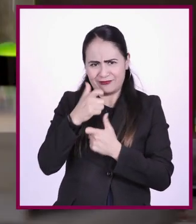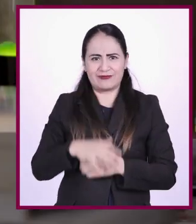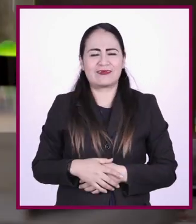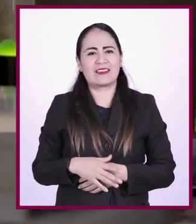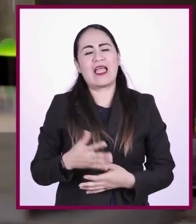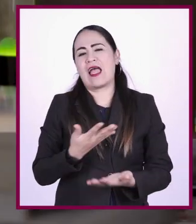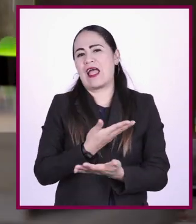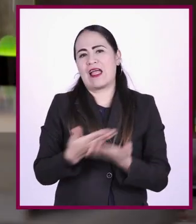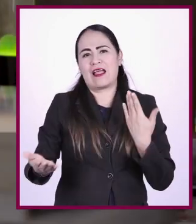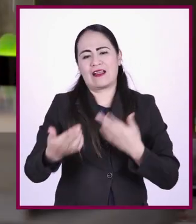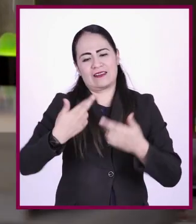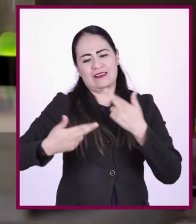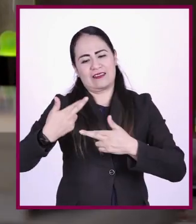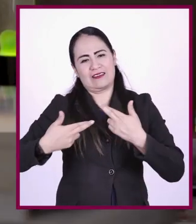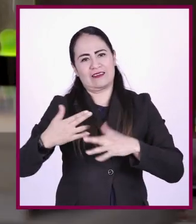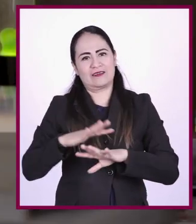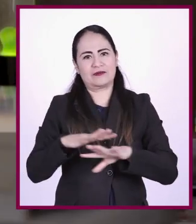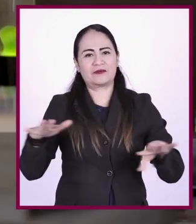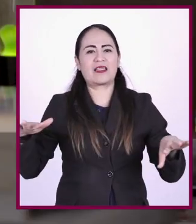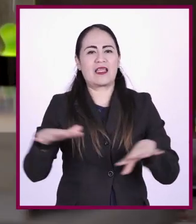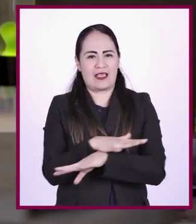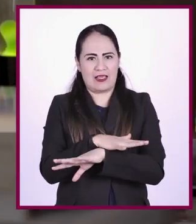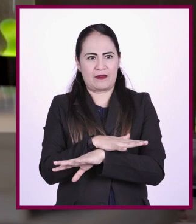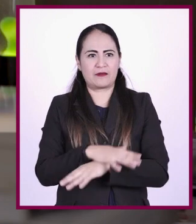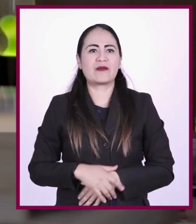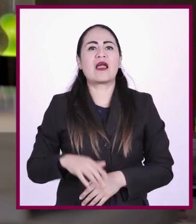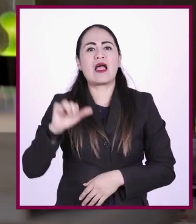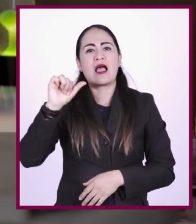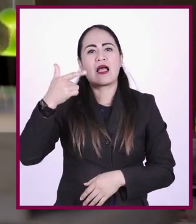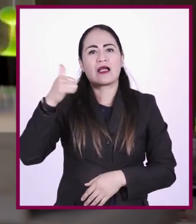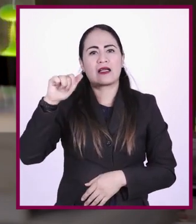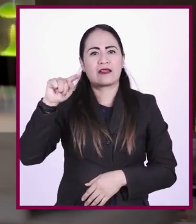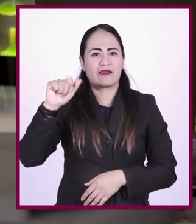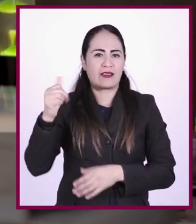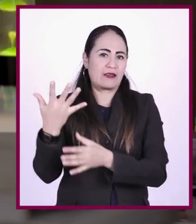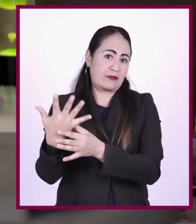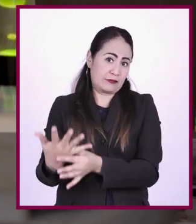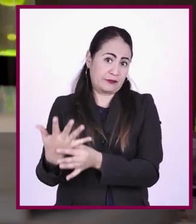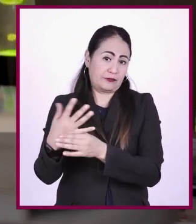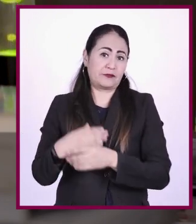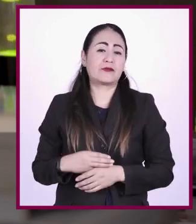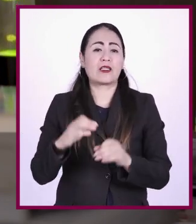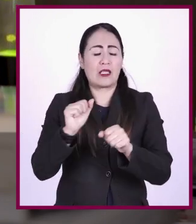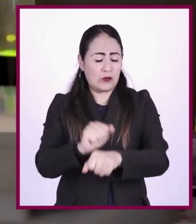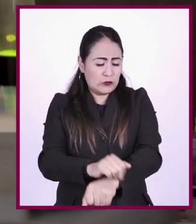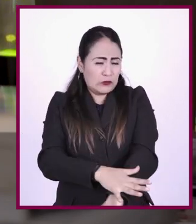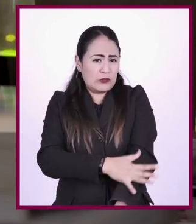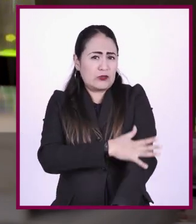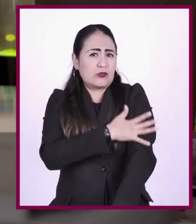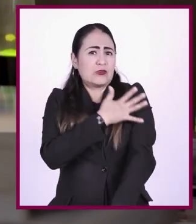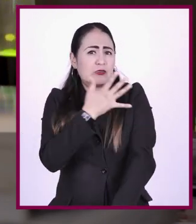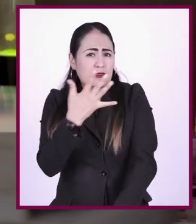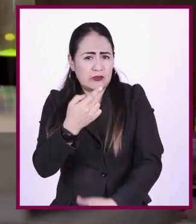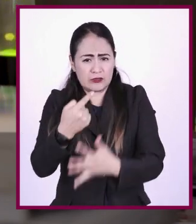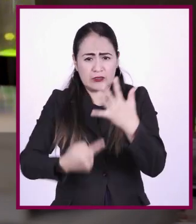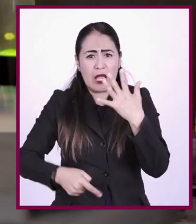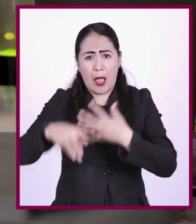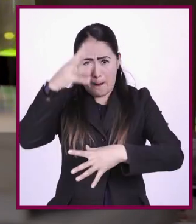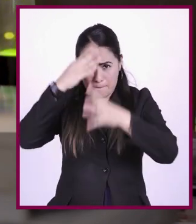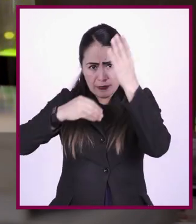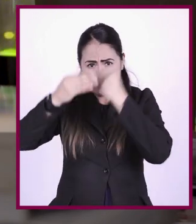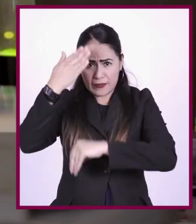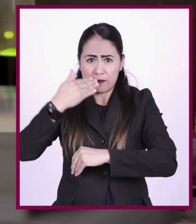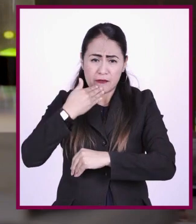normalidad. Bueno, mientras nos cambiamos, escuchemos a Agatha que nos hablará de la manera en que las emociones repercuten en nuestro aprendizaje,